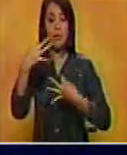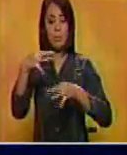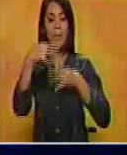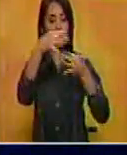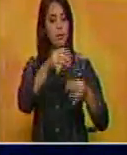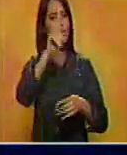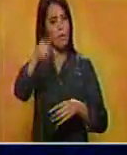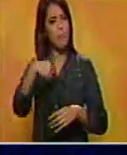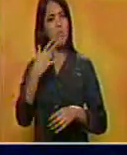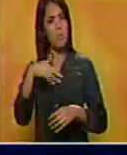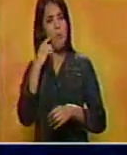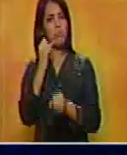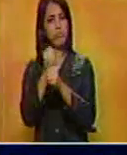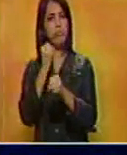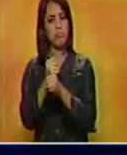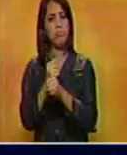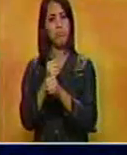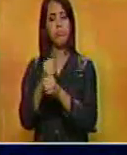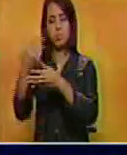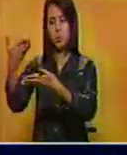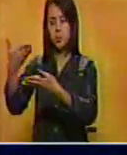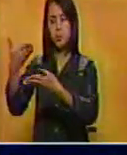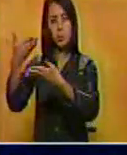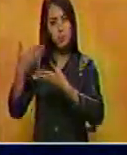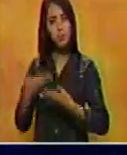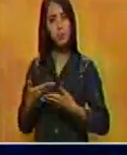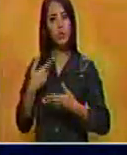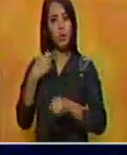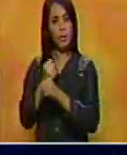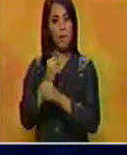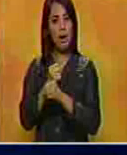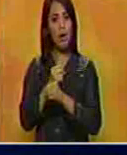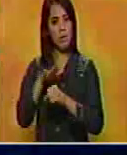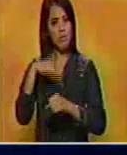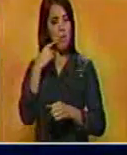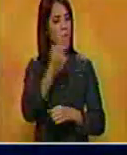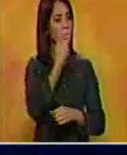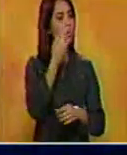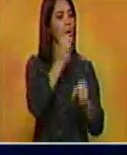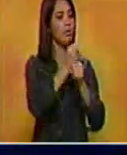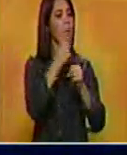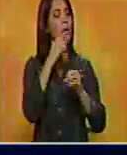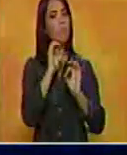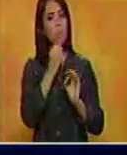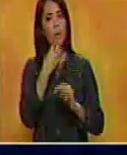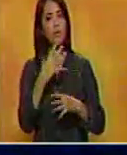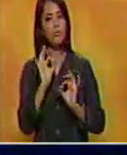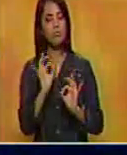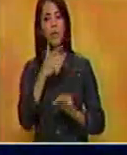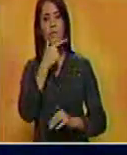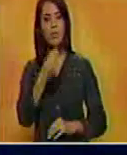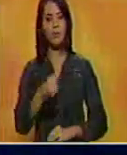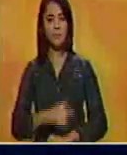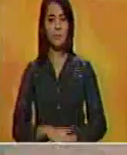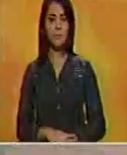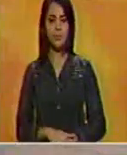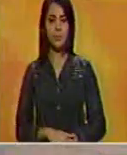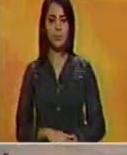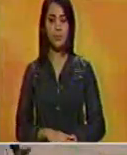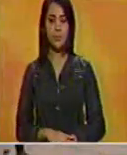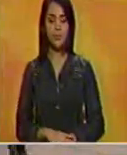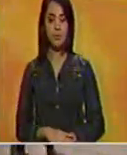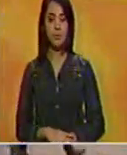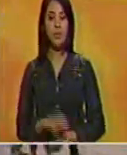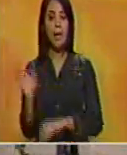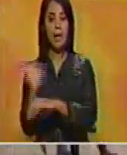puedo trabajar, me da mi carta como de trabajo y con esto puedo facilitarme y sustentar a mi familia.